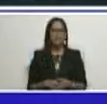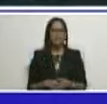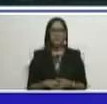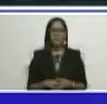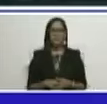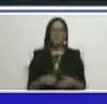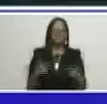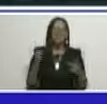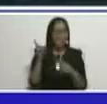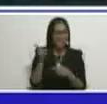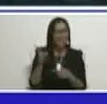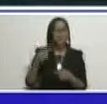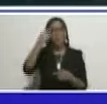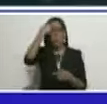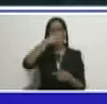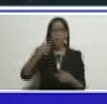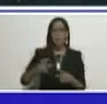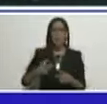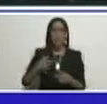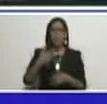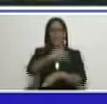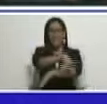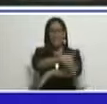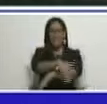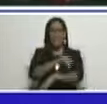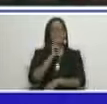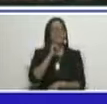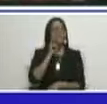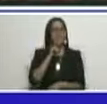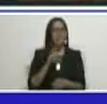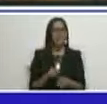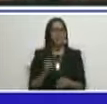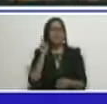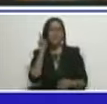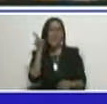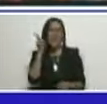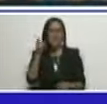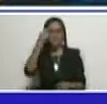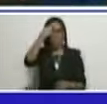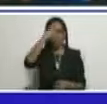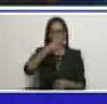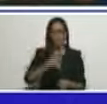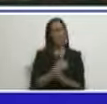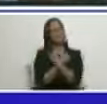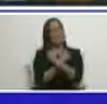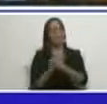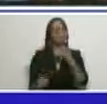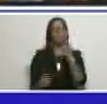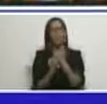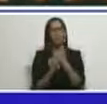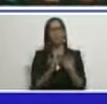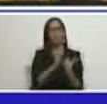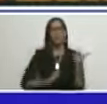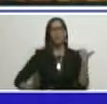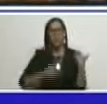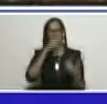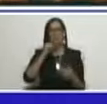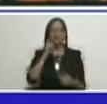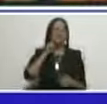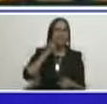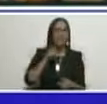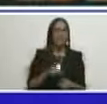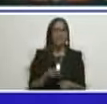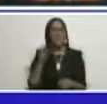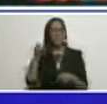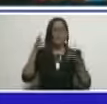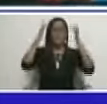Que ese pueblo que sale a las calles es mentira. Que ese pueblo que ama y apoya a su presidente Maduro es mentira. Eso